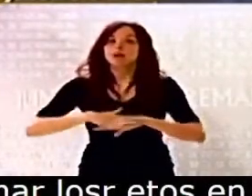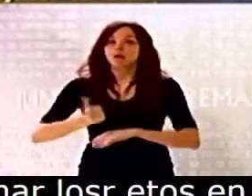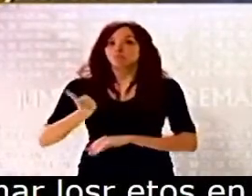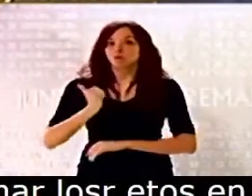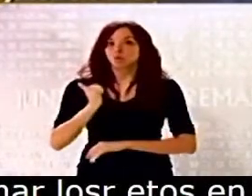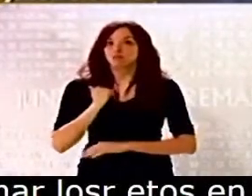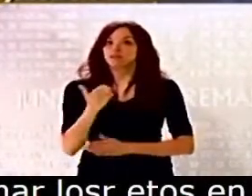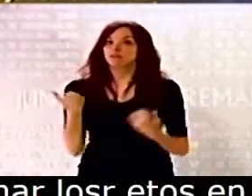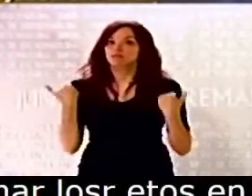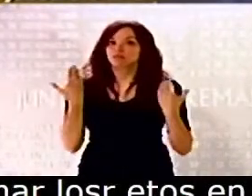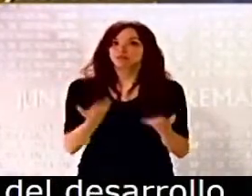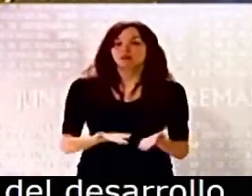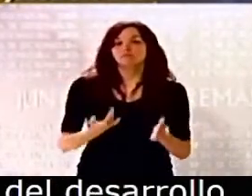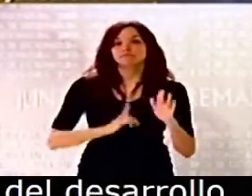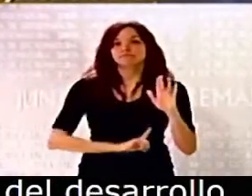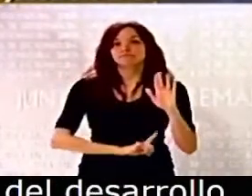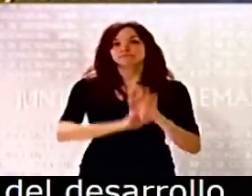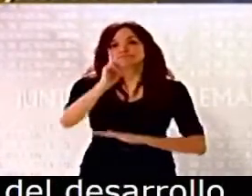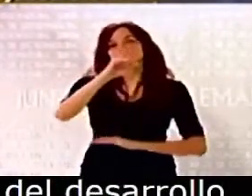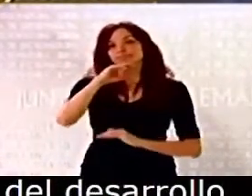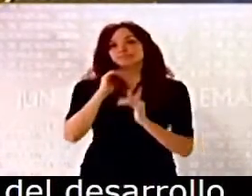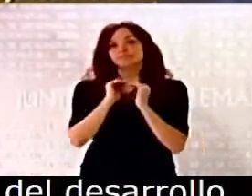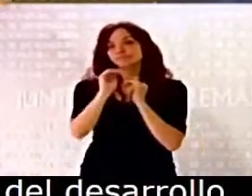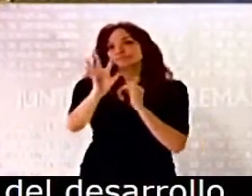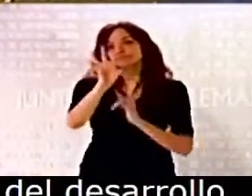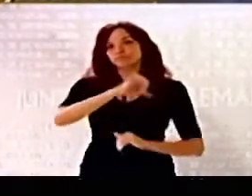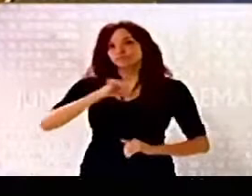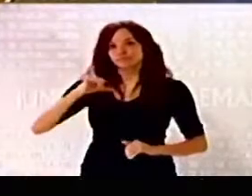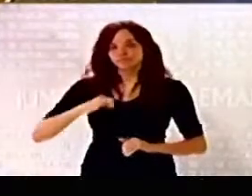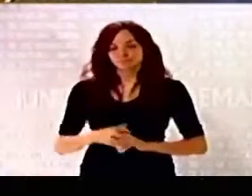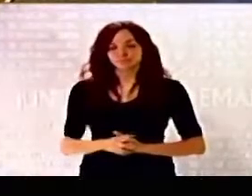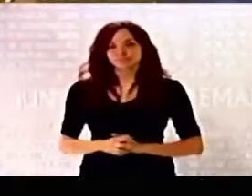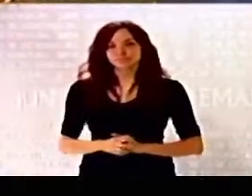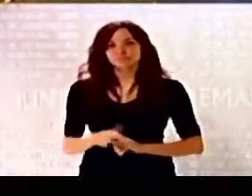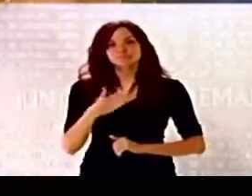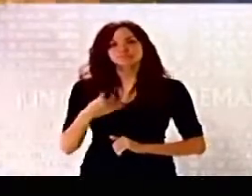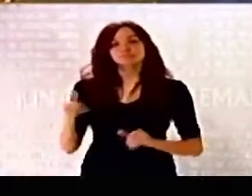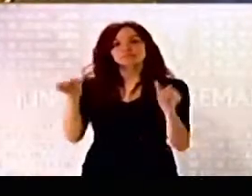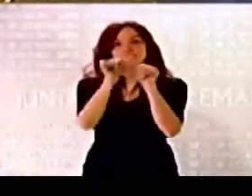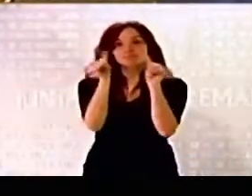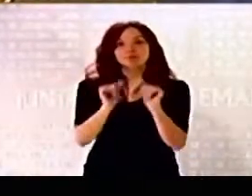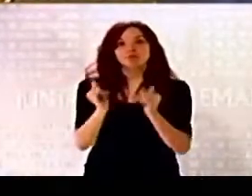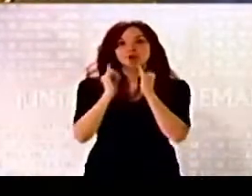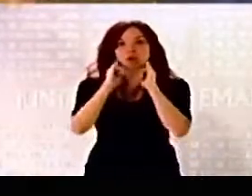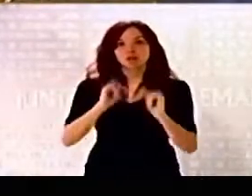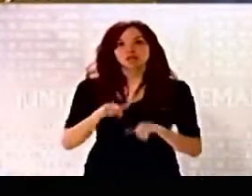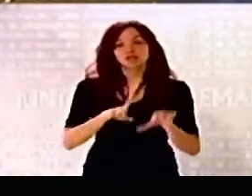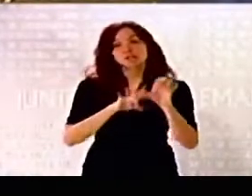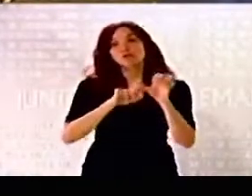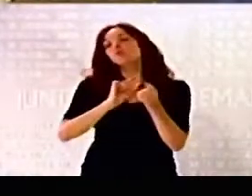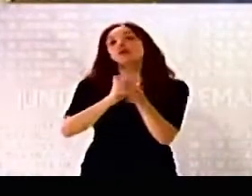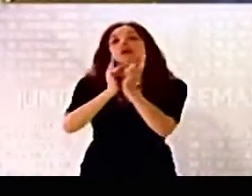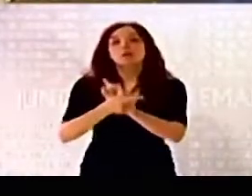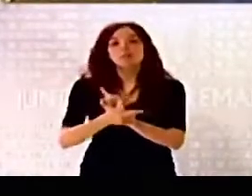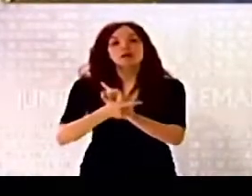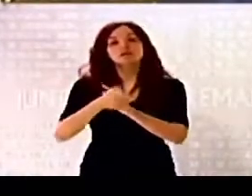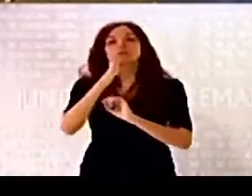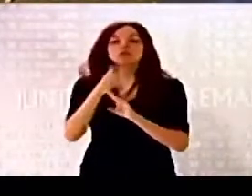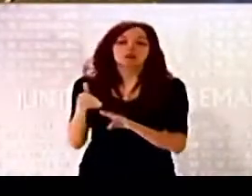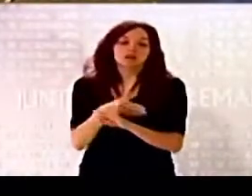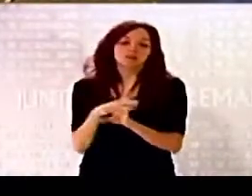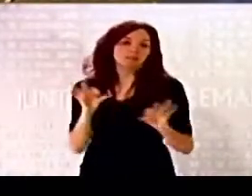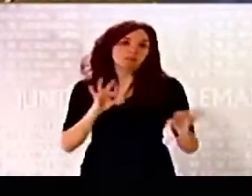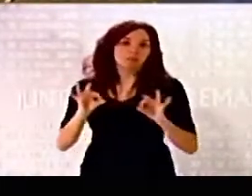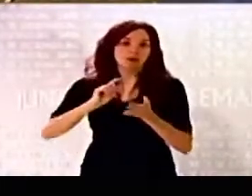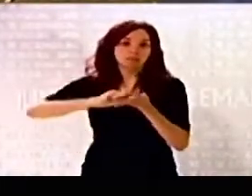sostenible de nuestra comunidad autónoma. Se trata de cambiar el modelo energético de Extremadura y es lo que hemos escrito y planificado en este